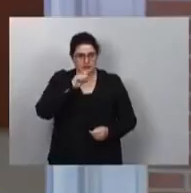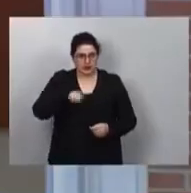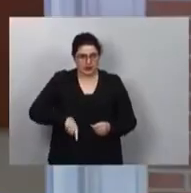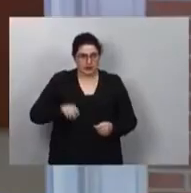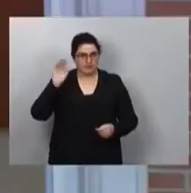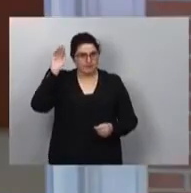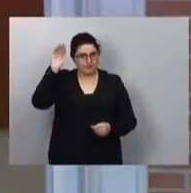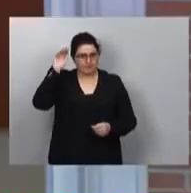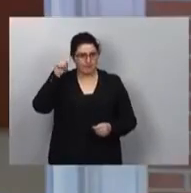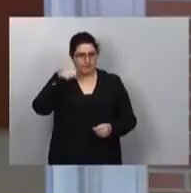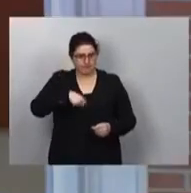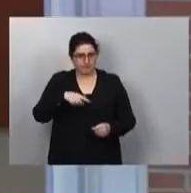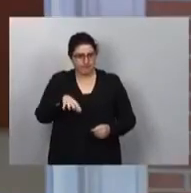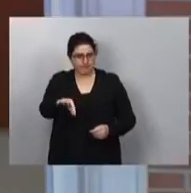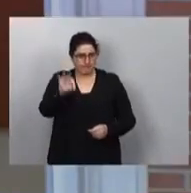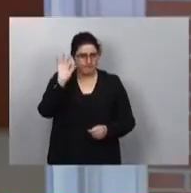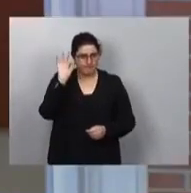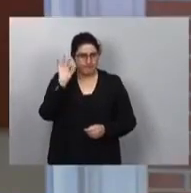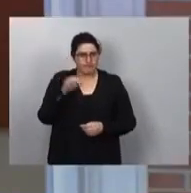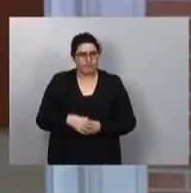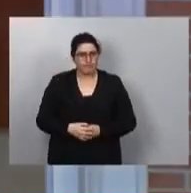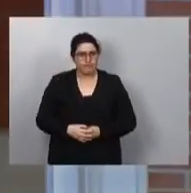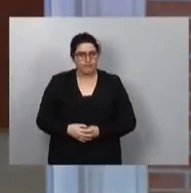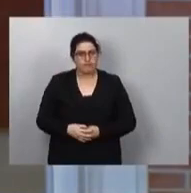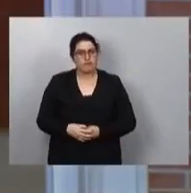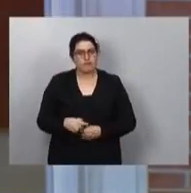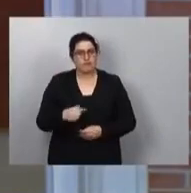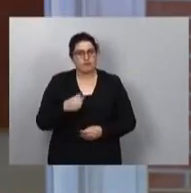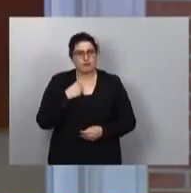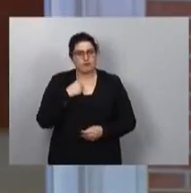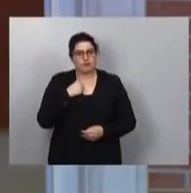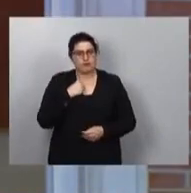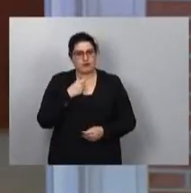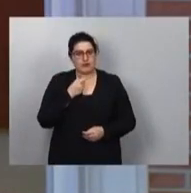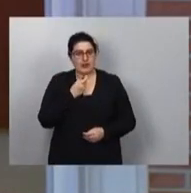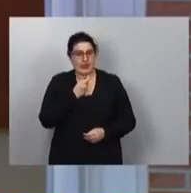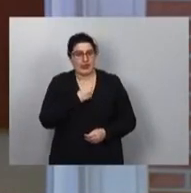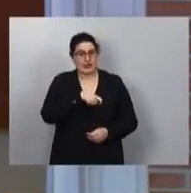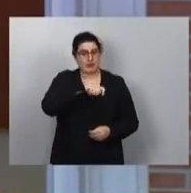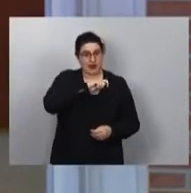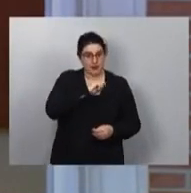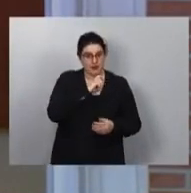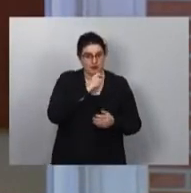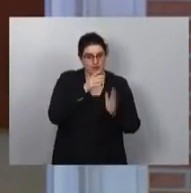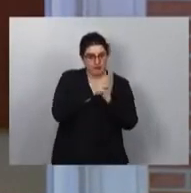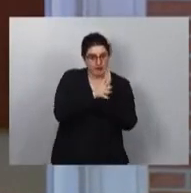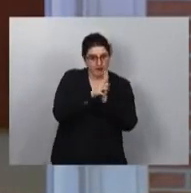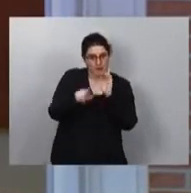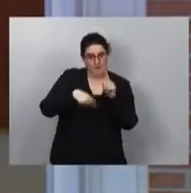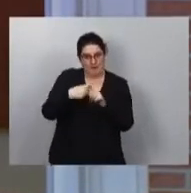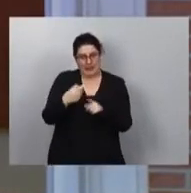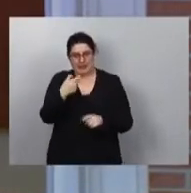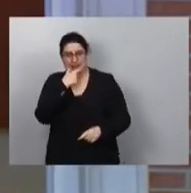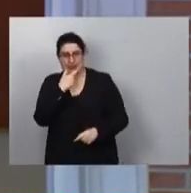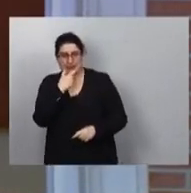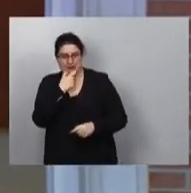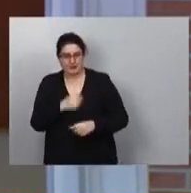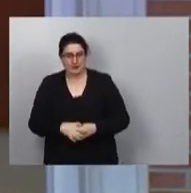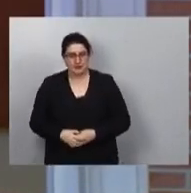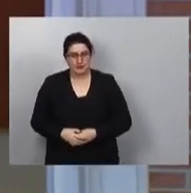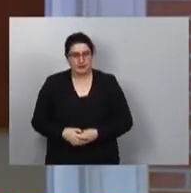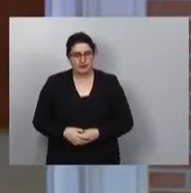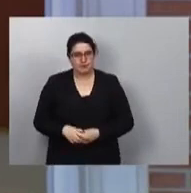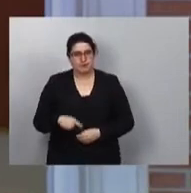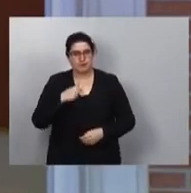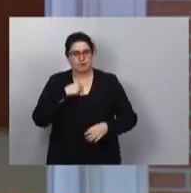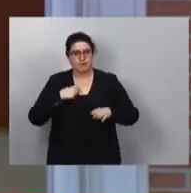Sí ayer estaba revisándolo en varias páginas que hay que bueno pues además de la propaganda habitual de las mentiras históricas Pues realmente lo que